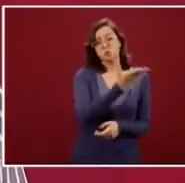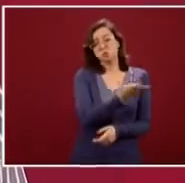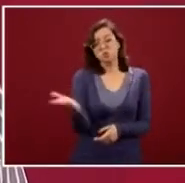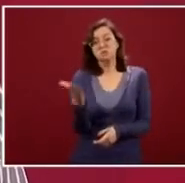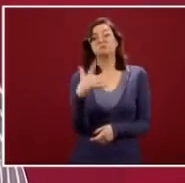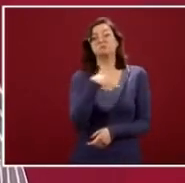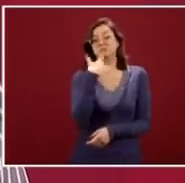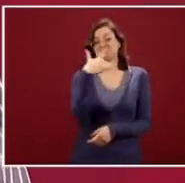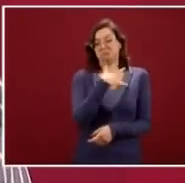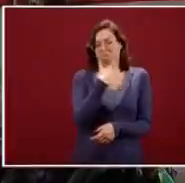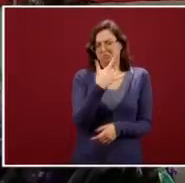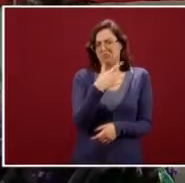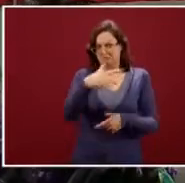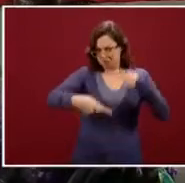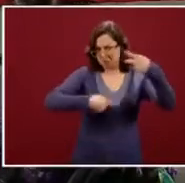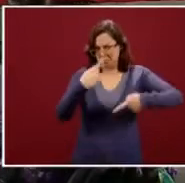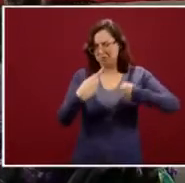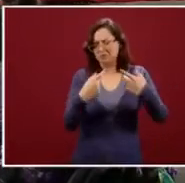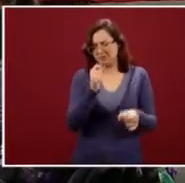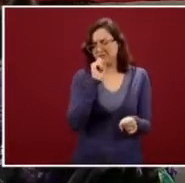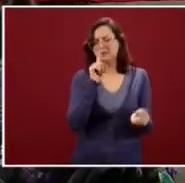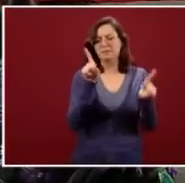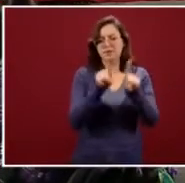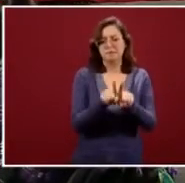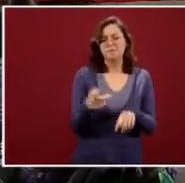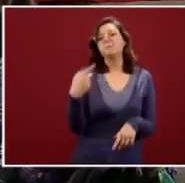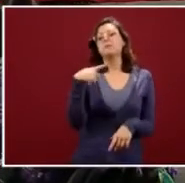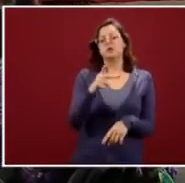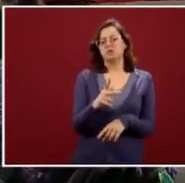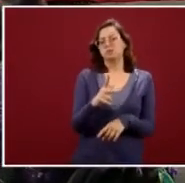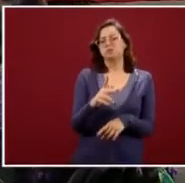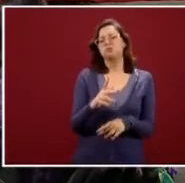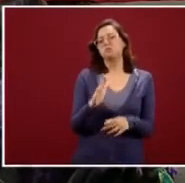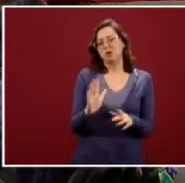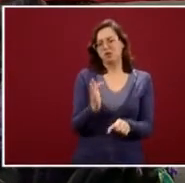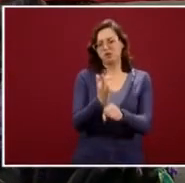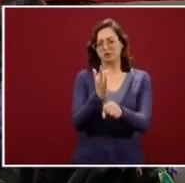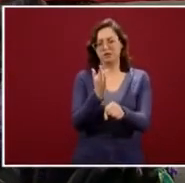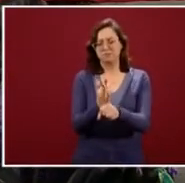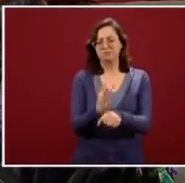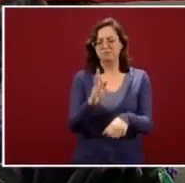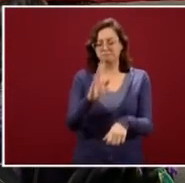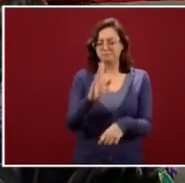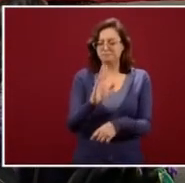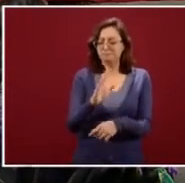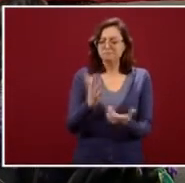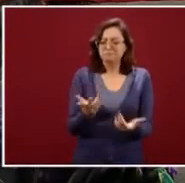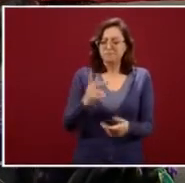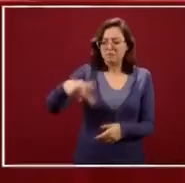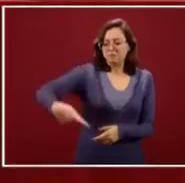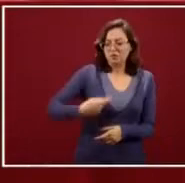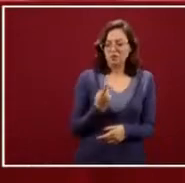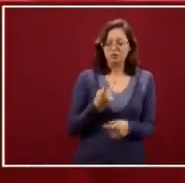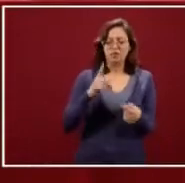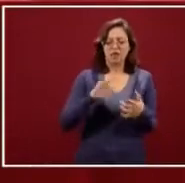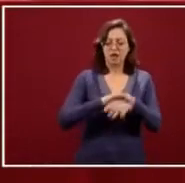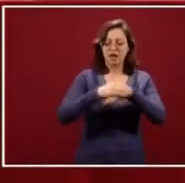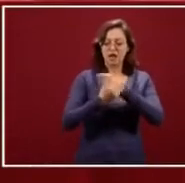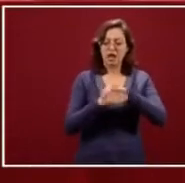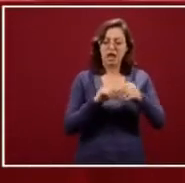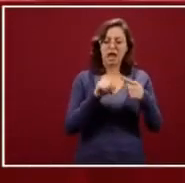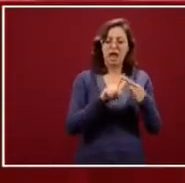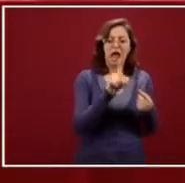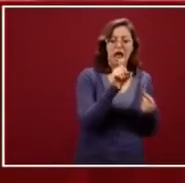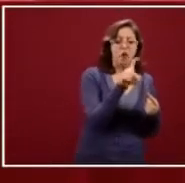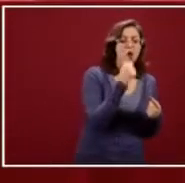también quieran preguntar. Uno es sobre el lavado de manos. ¿Qué se debe preferir? ¿Agua y jabón o alcohol